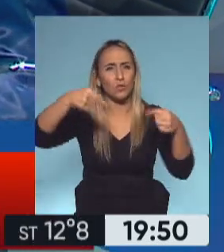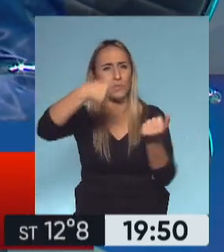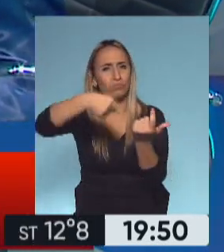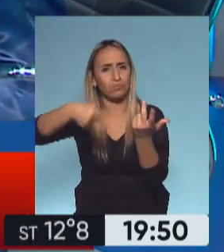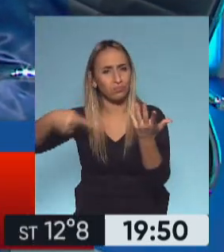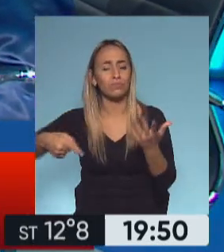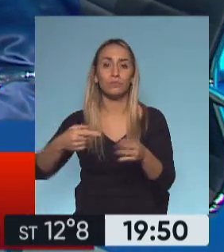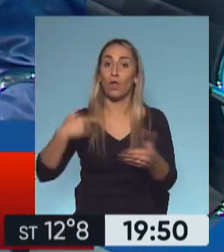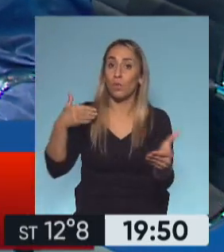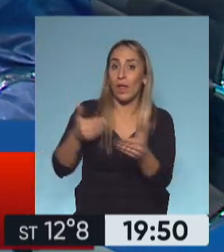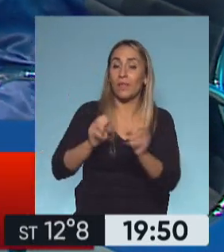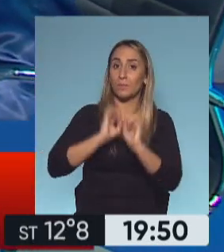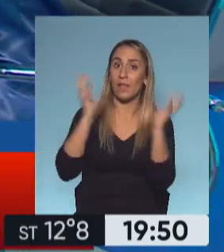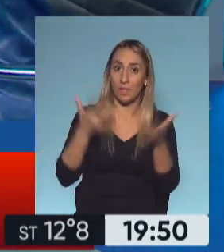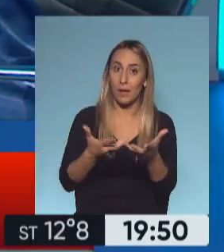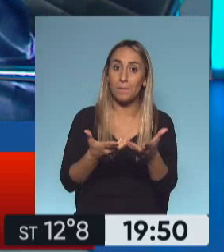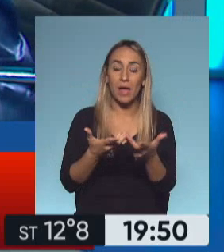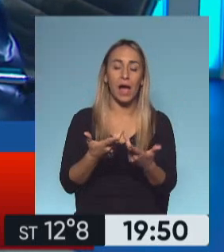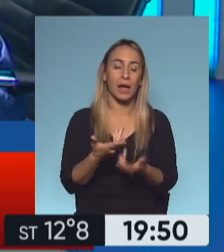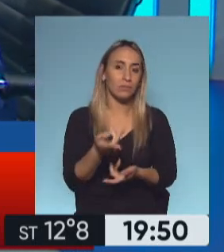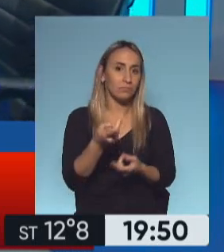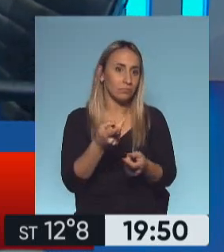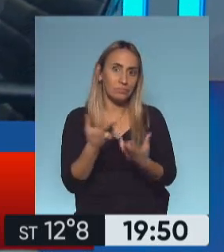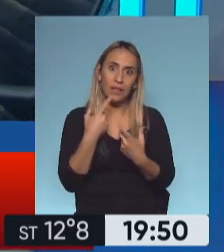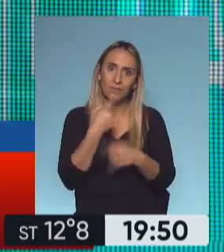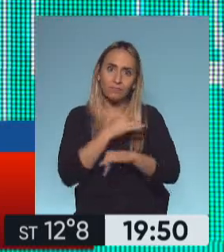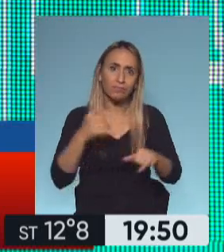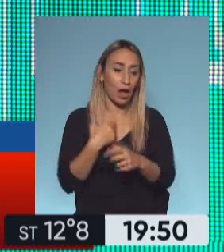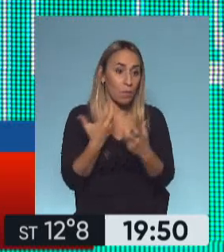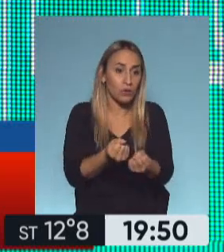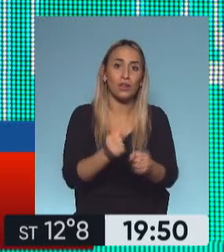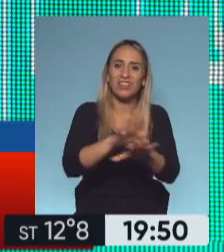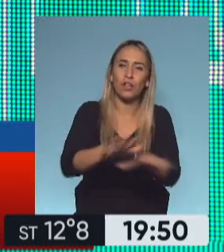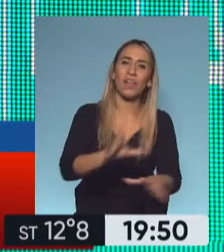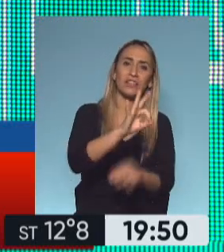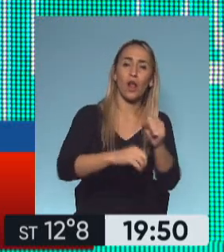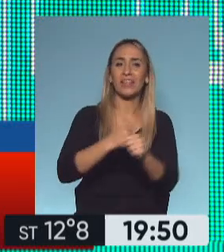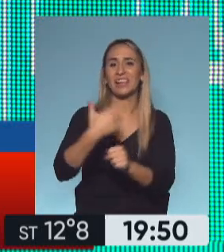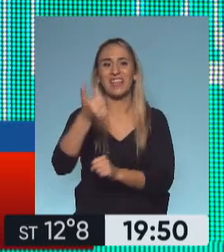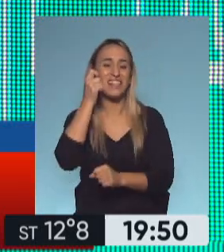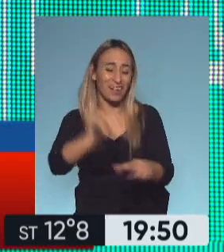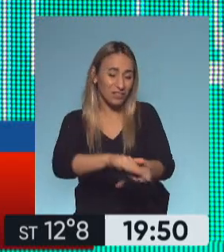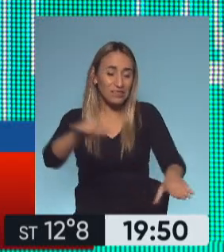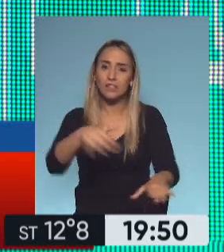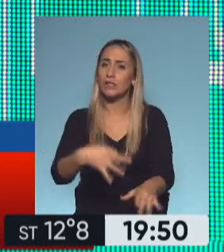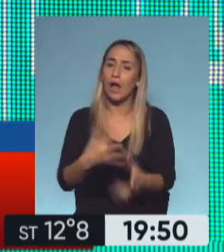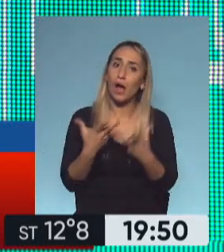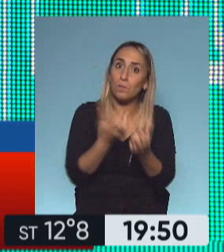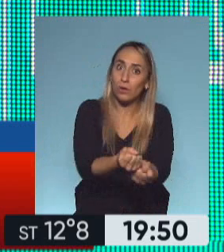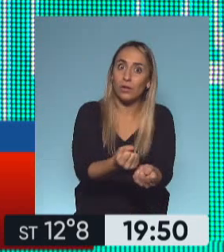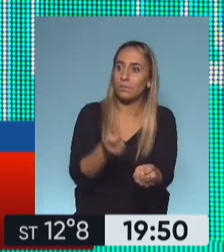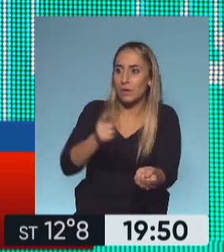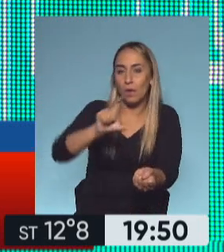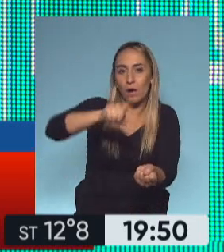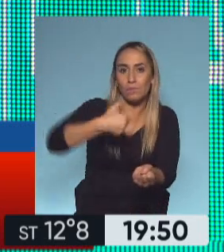protegido durante la pandemia a los niños de 0 a 6 años en la República Argentina con esta cobertura tan importante. Ahora esta